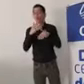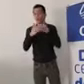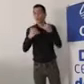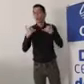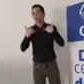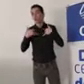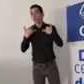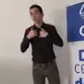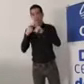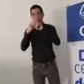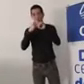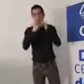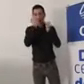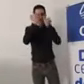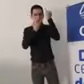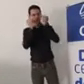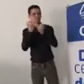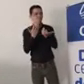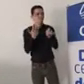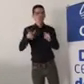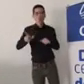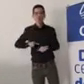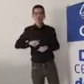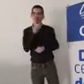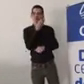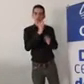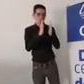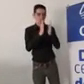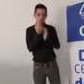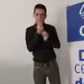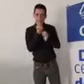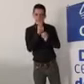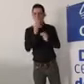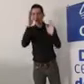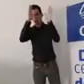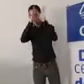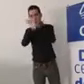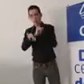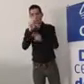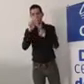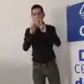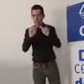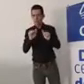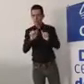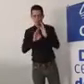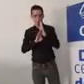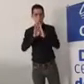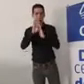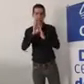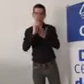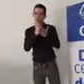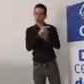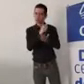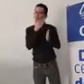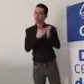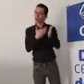gobierno, tienen que sacar adelante ese acuerdo. Independientemente del resultado de este gran plebiscito o este gran referendo,